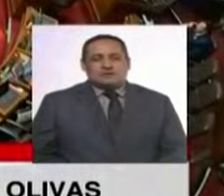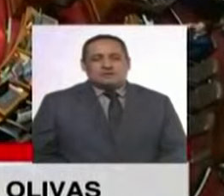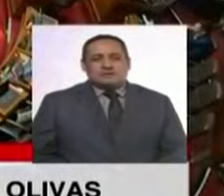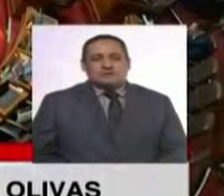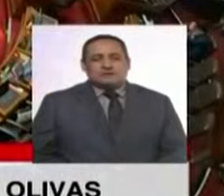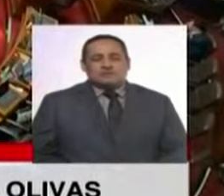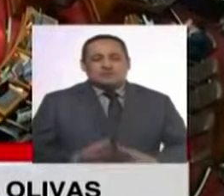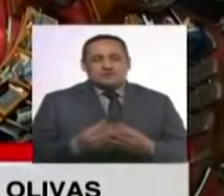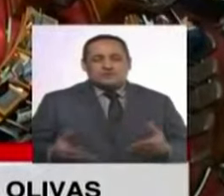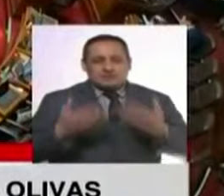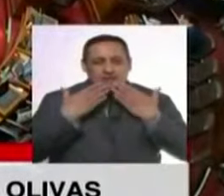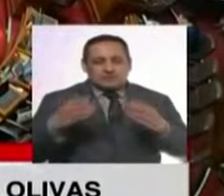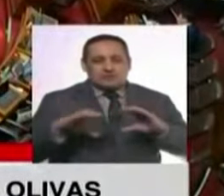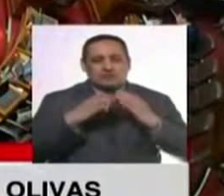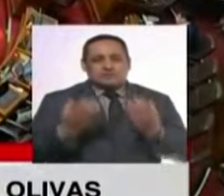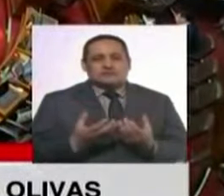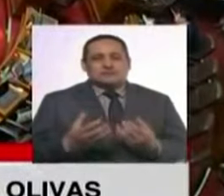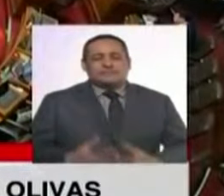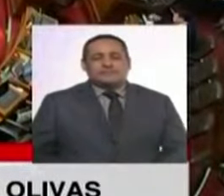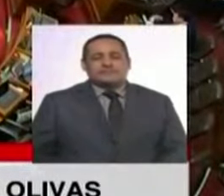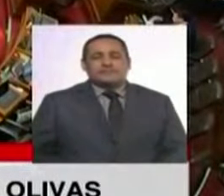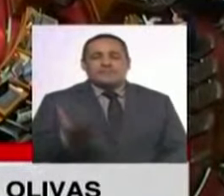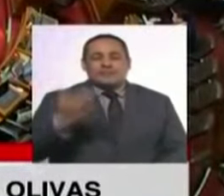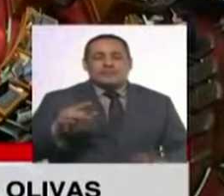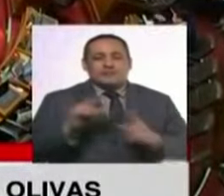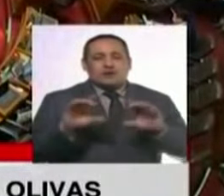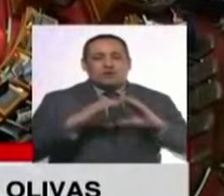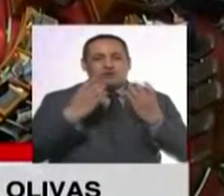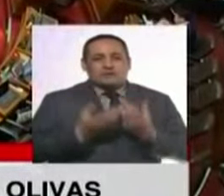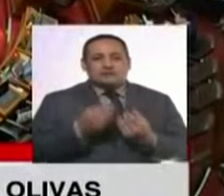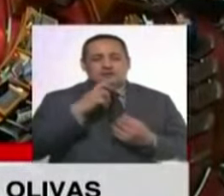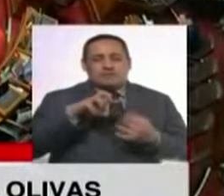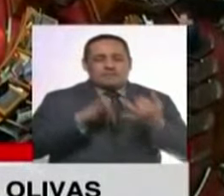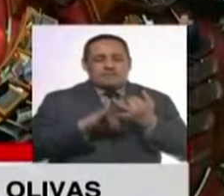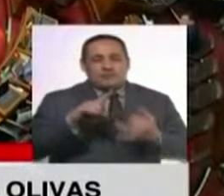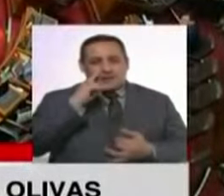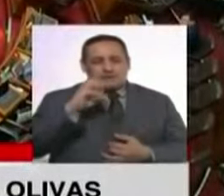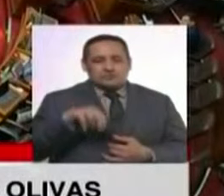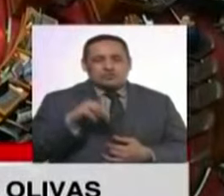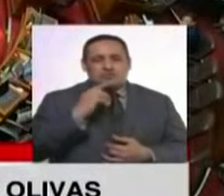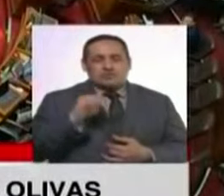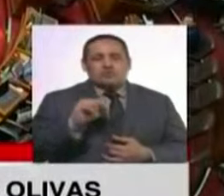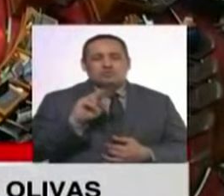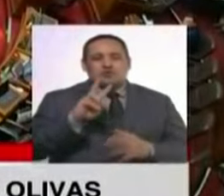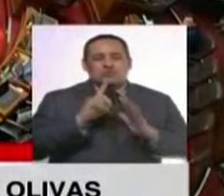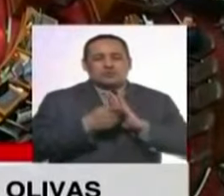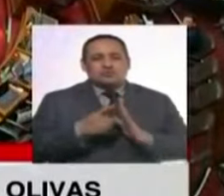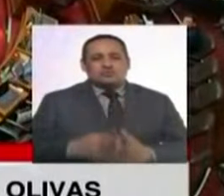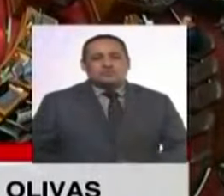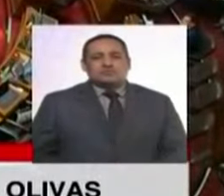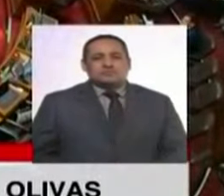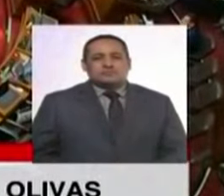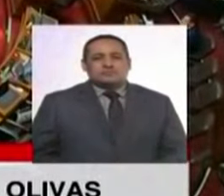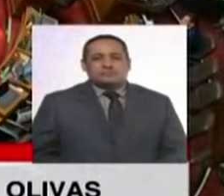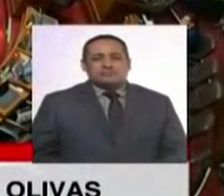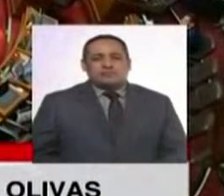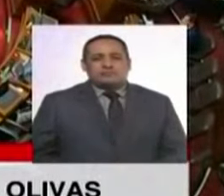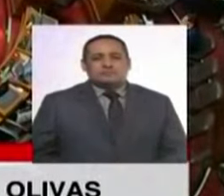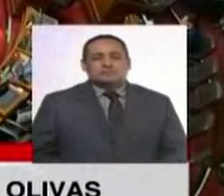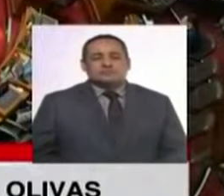Muchas gracias señora congresista tiene la palabra el congresista pasión Dávila atanasio por dos minutos y medio